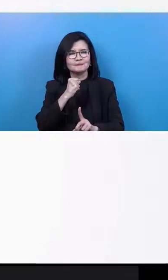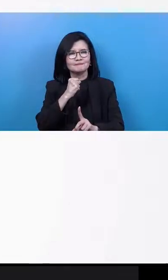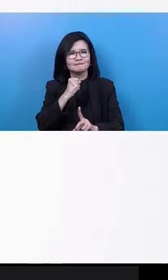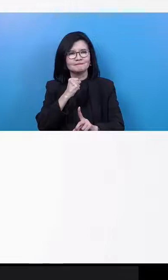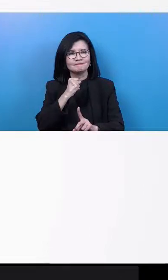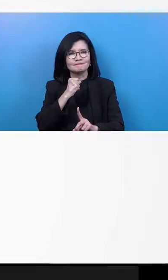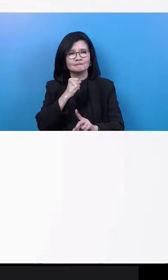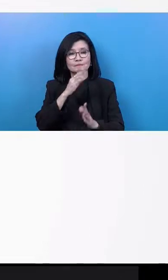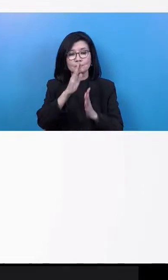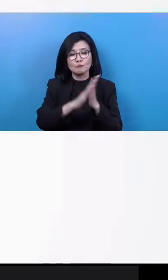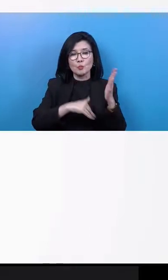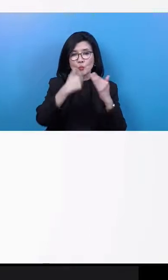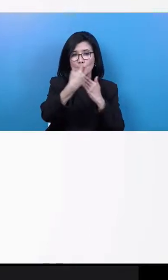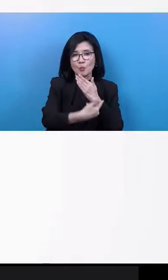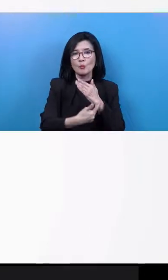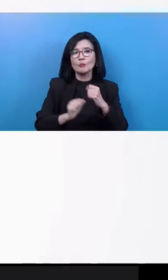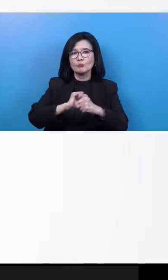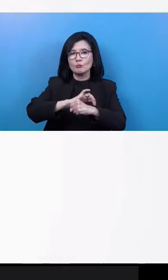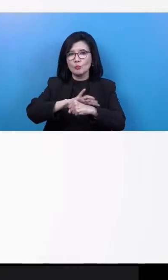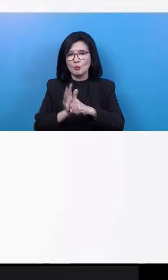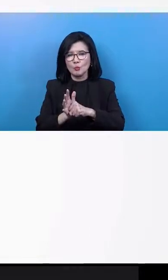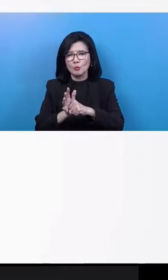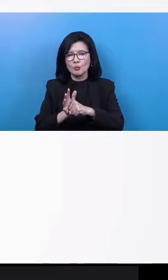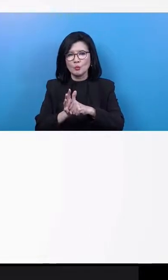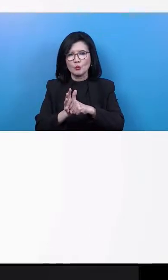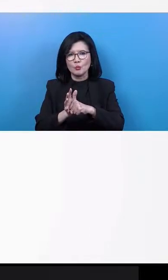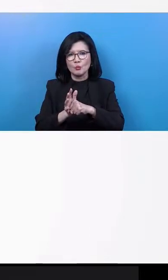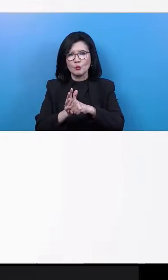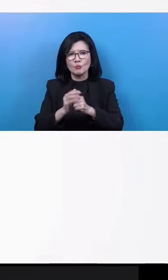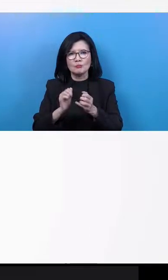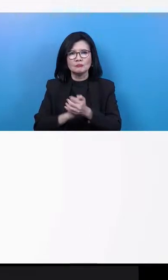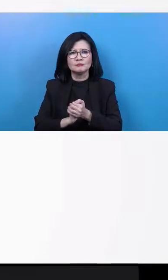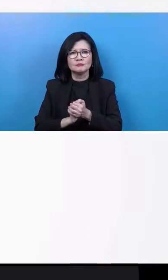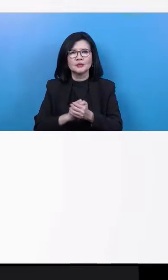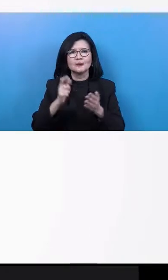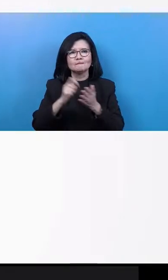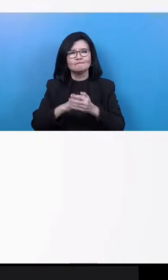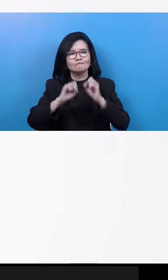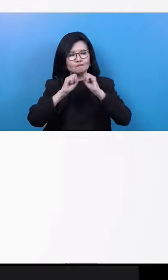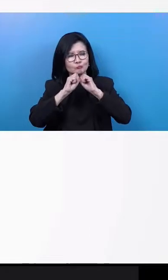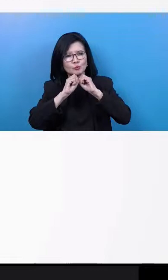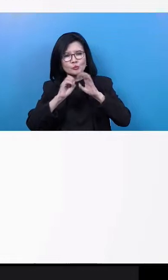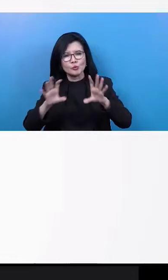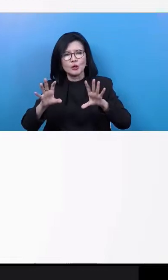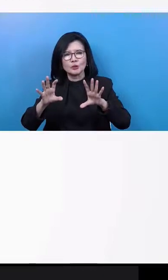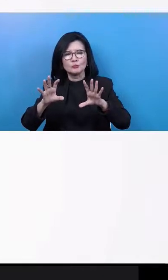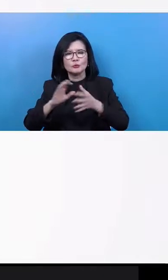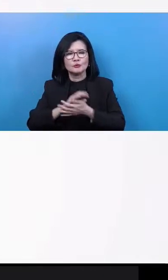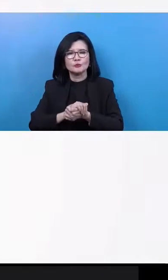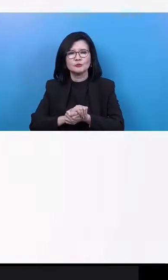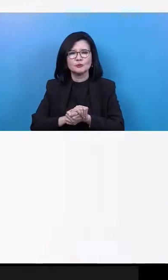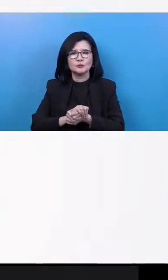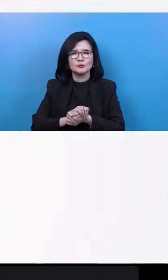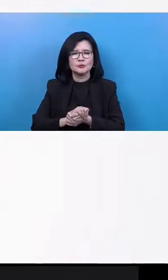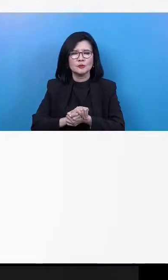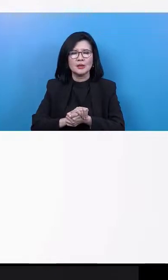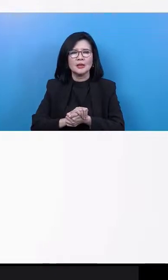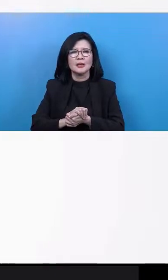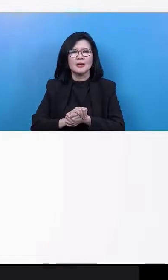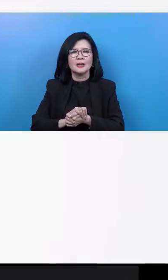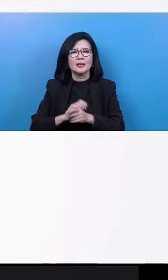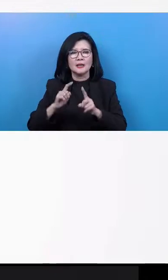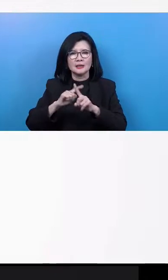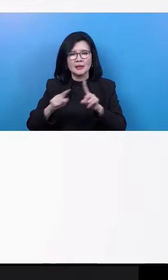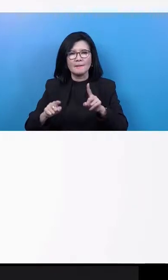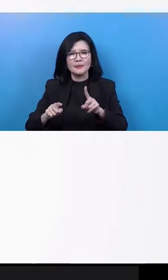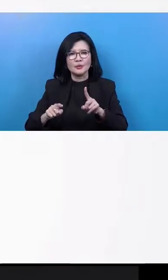COVID-19, pero ante el inicio también de una temporada ciclónica más activa de lo normal, con eventos más recurrentes, con mayor